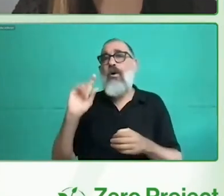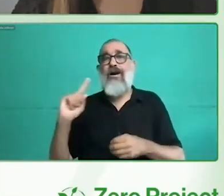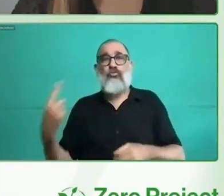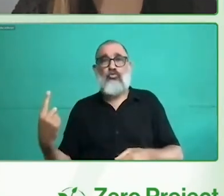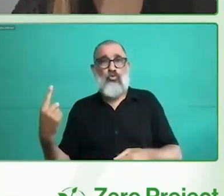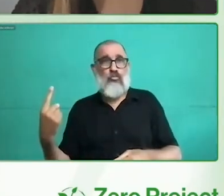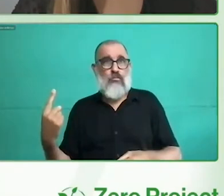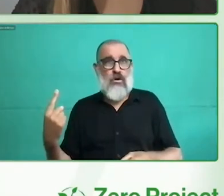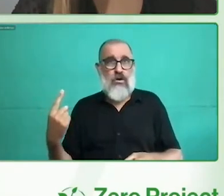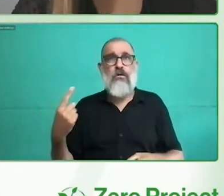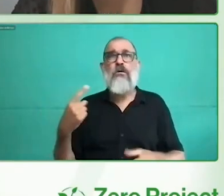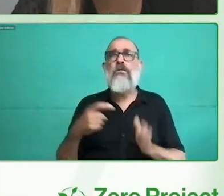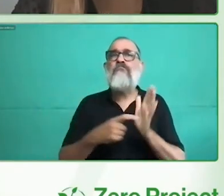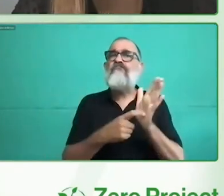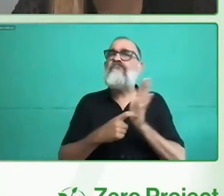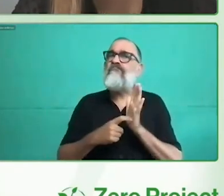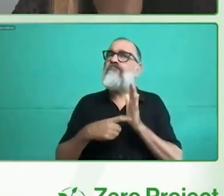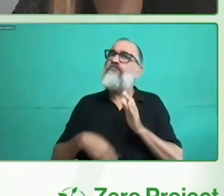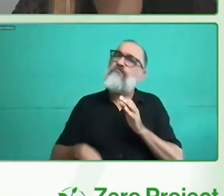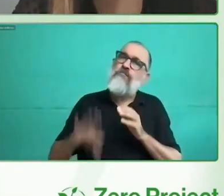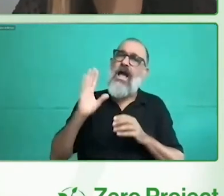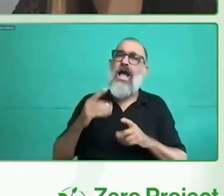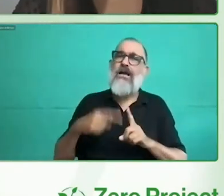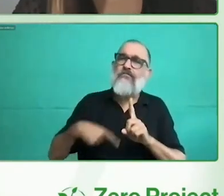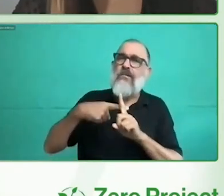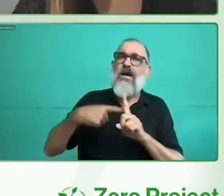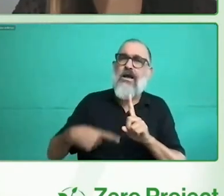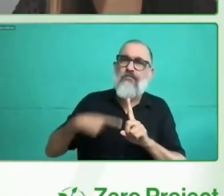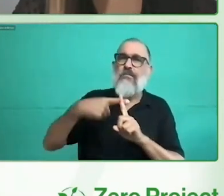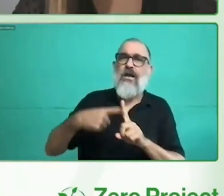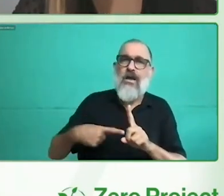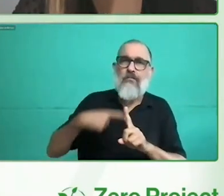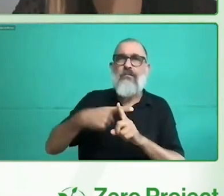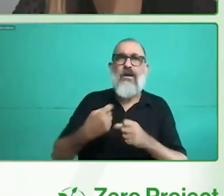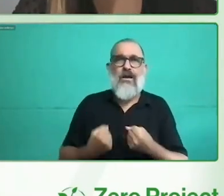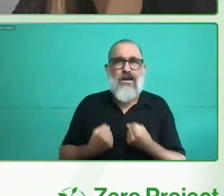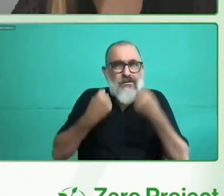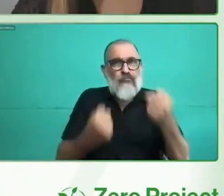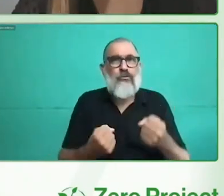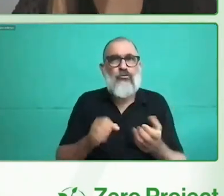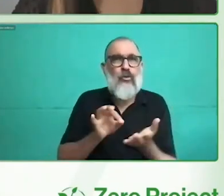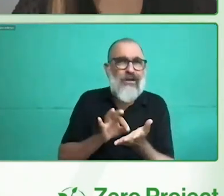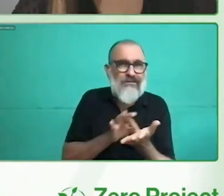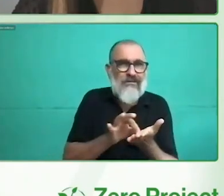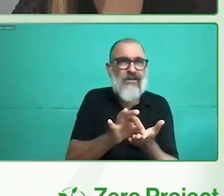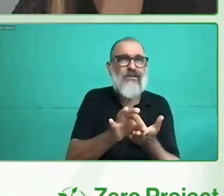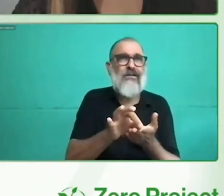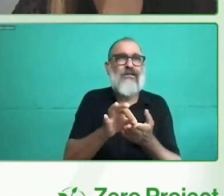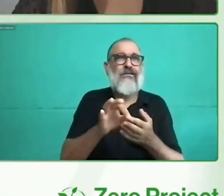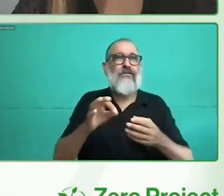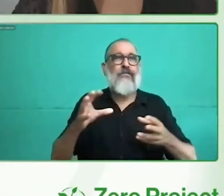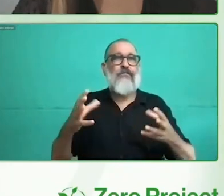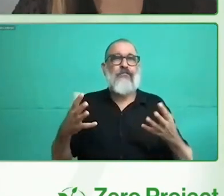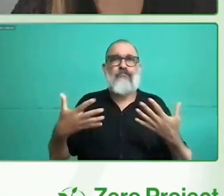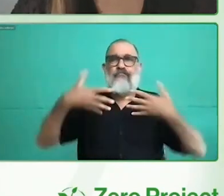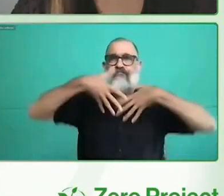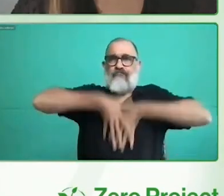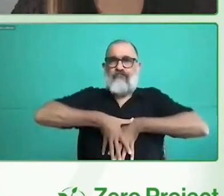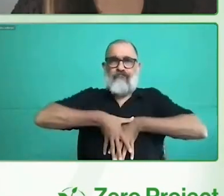estamos trabajando, en este caso los jóvenes y adultos con sordoceguera. Eso pues implica un